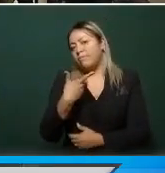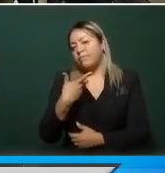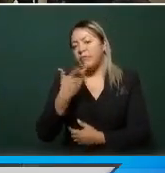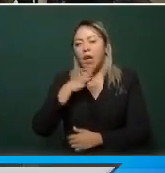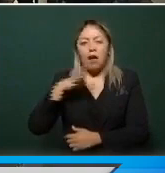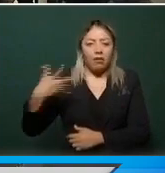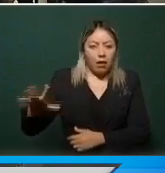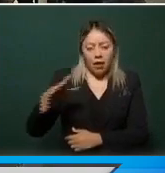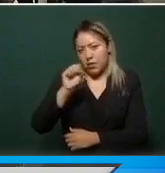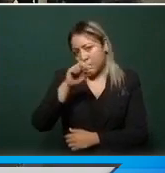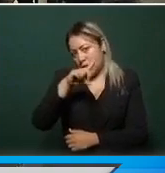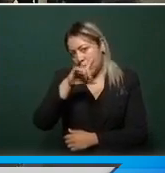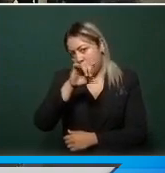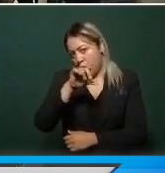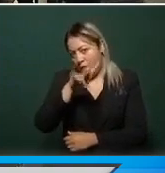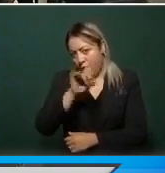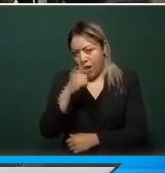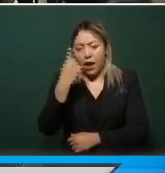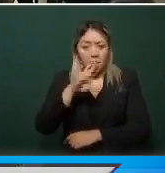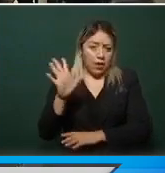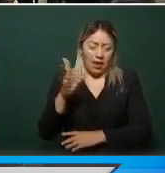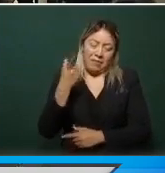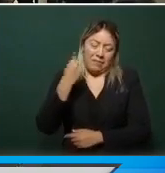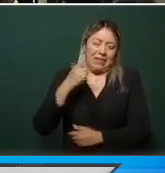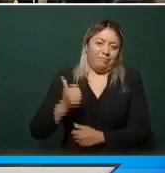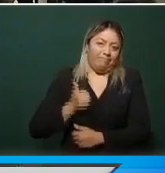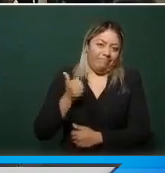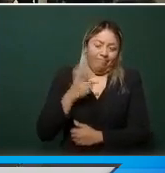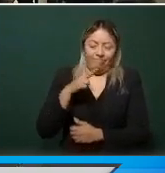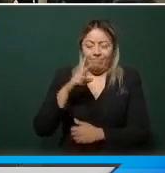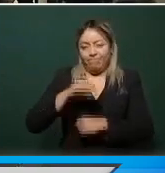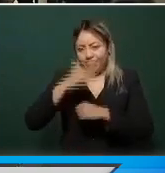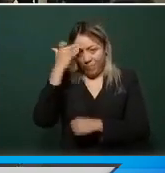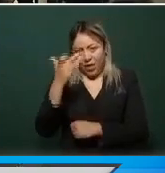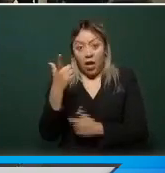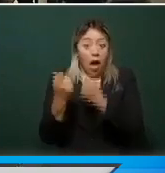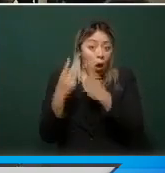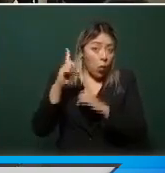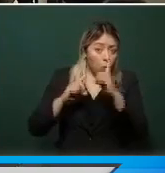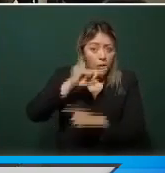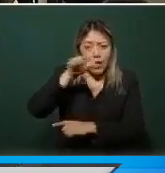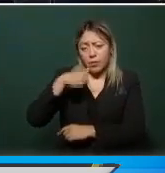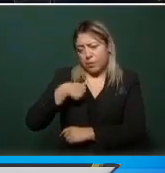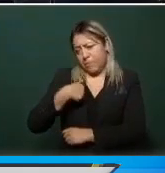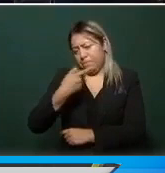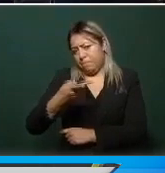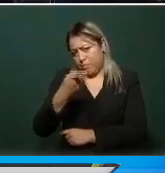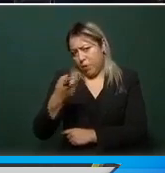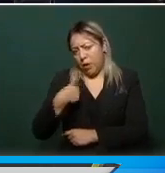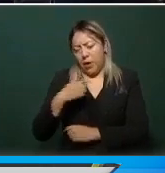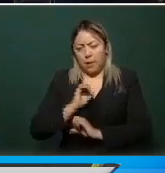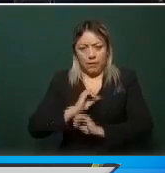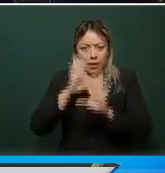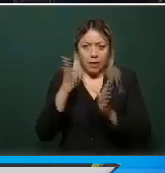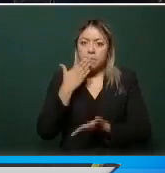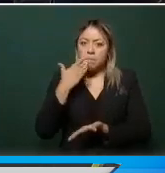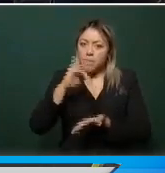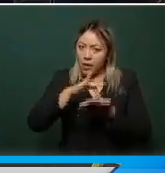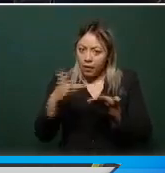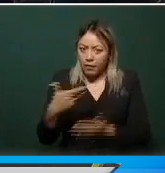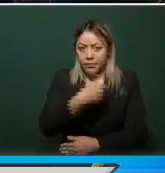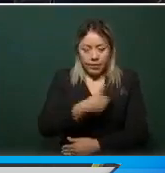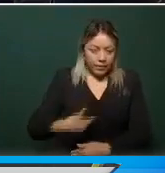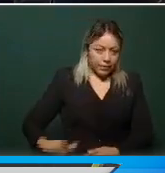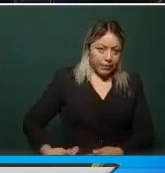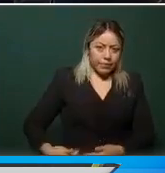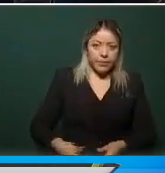Huachicol en Hidalgo. Ha caído la práctica del robo de combustible en un 95% a nivel nacional y 50% en Hidalgo. En noviembre